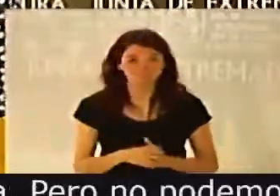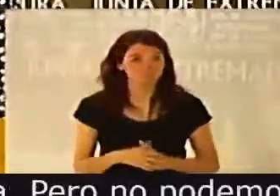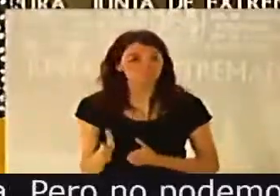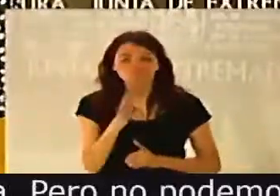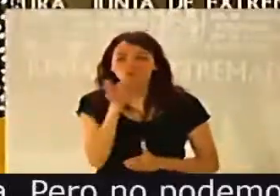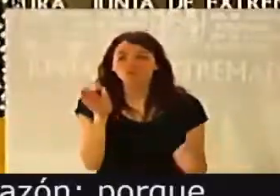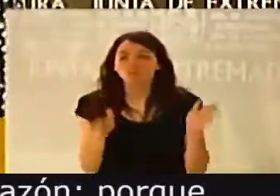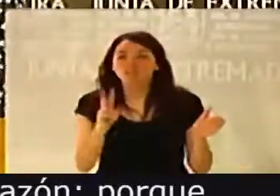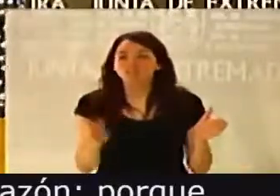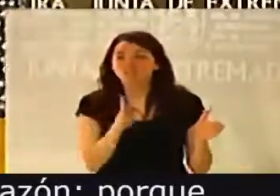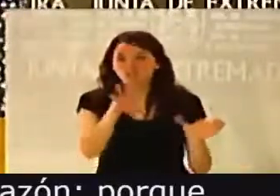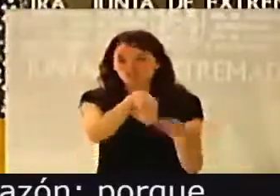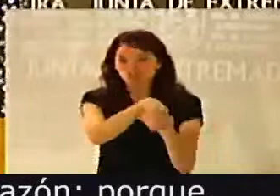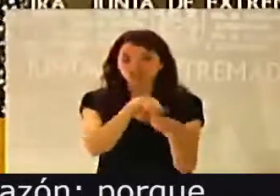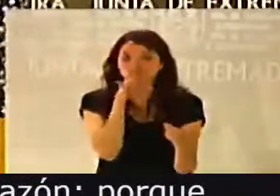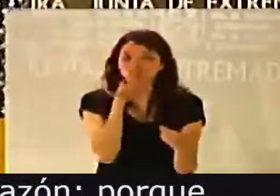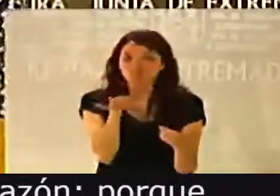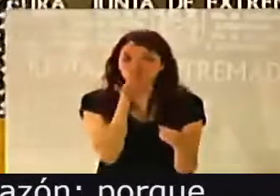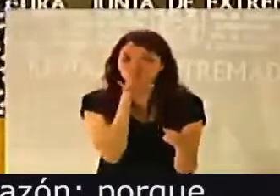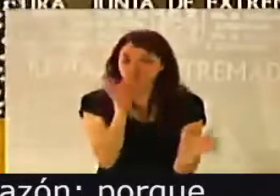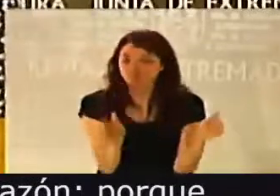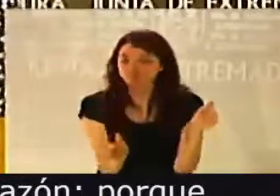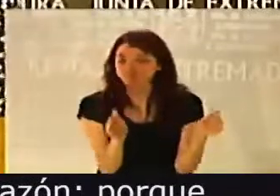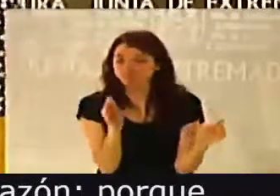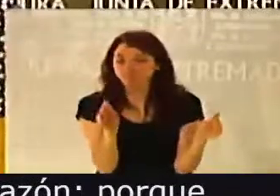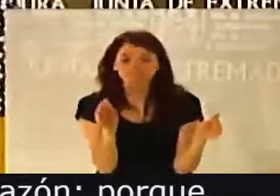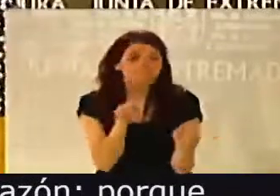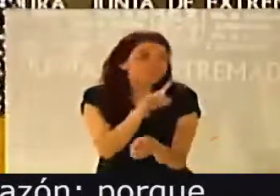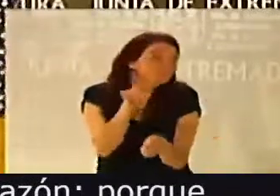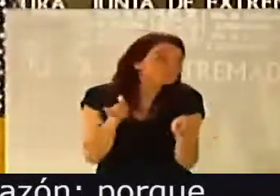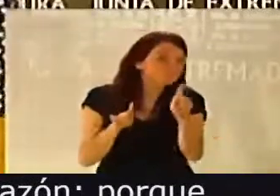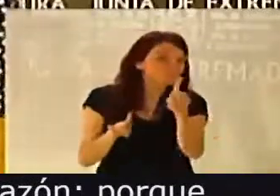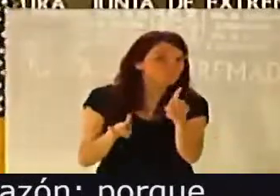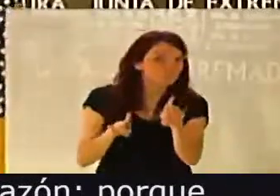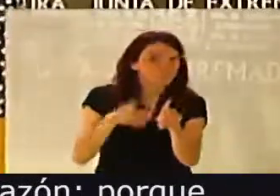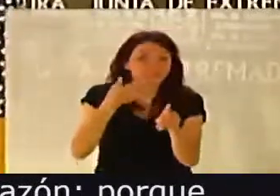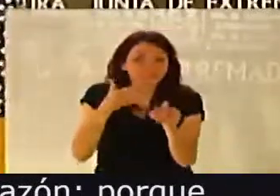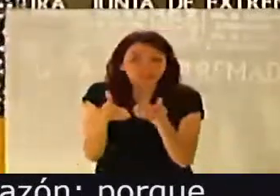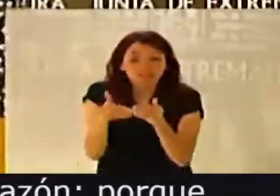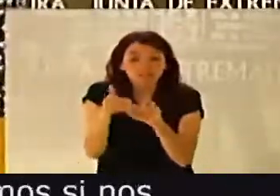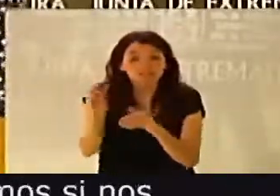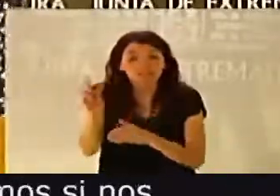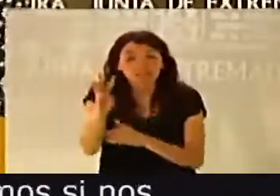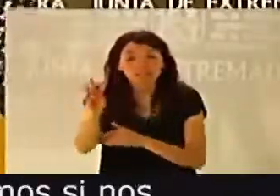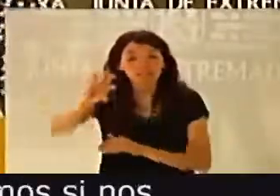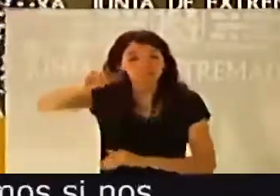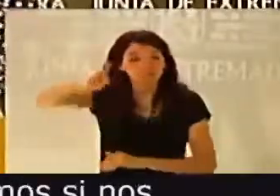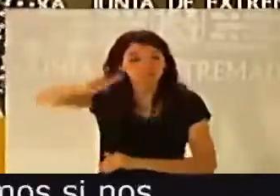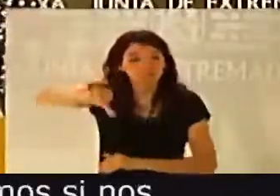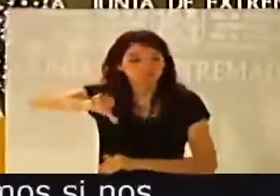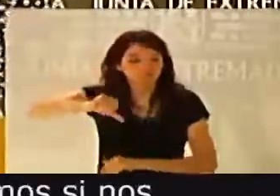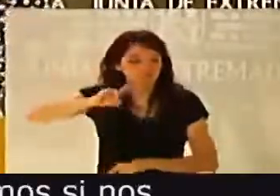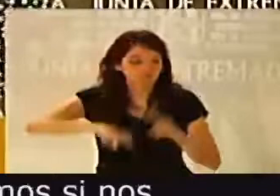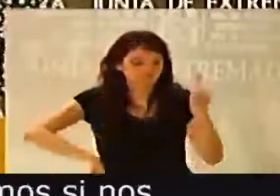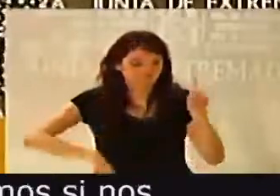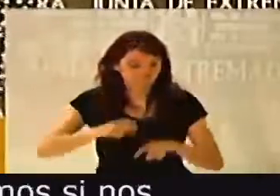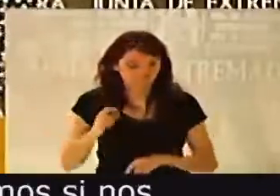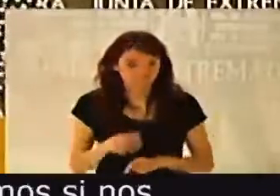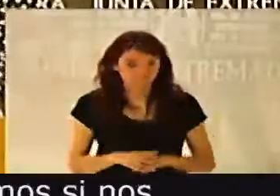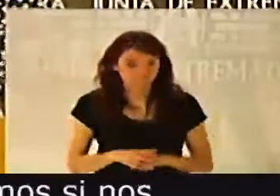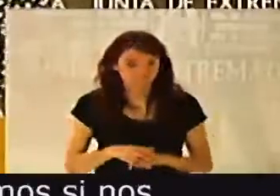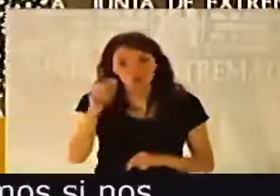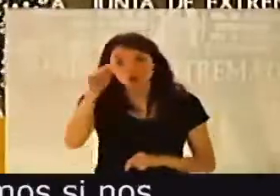fase 2 y todavía no sabemos si nos aprobarán estar en la fase 3. Y esto decirlo hoy miércoles parece una